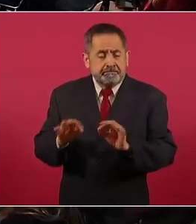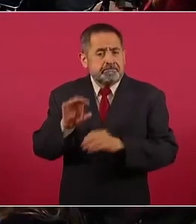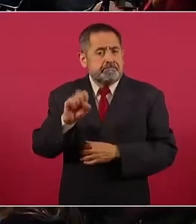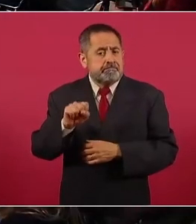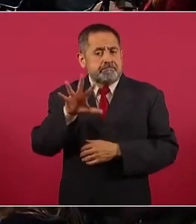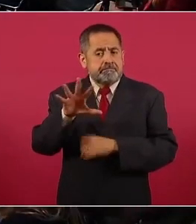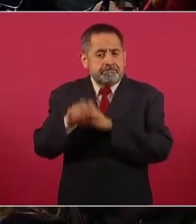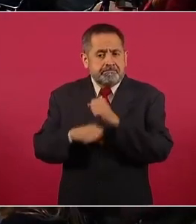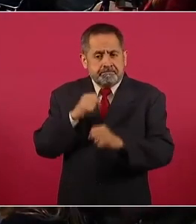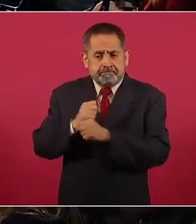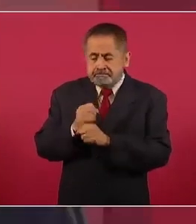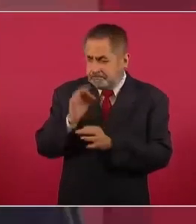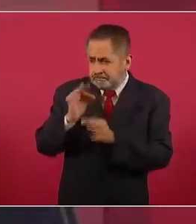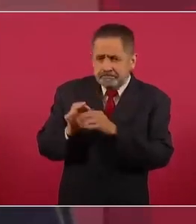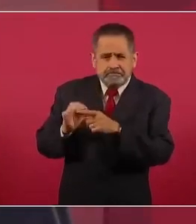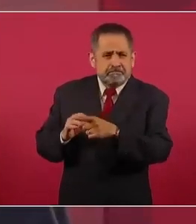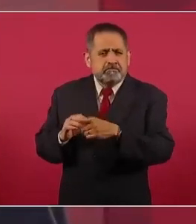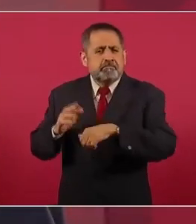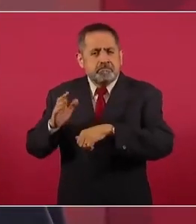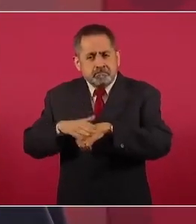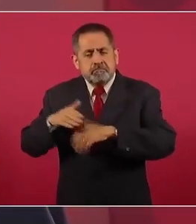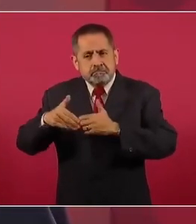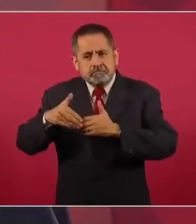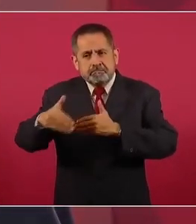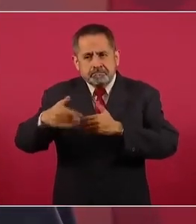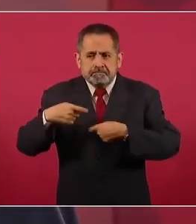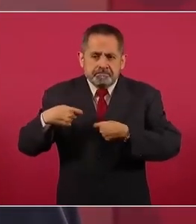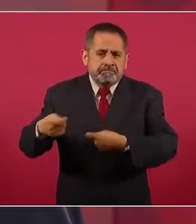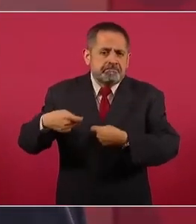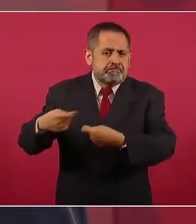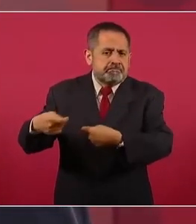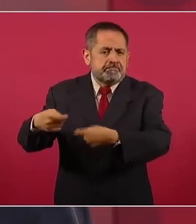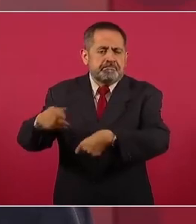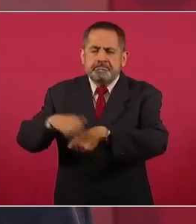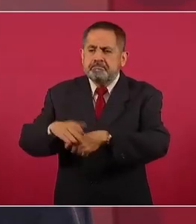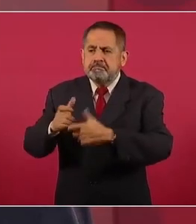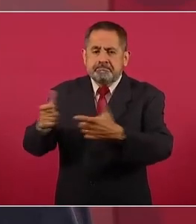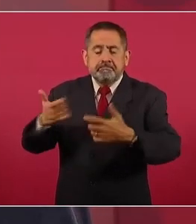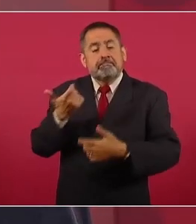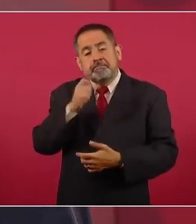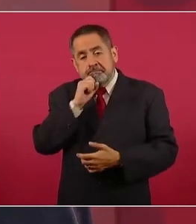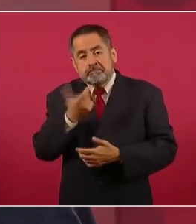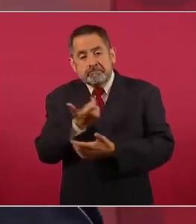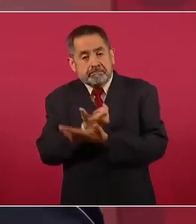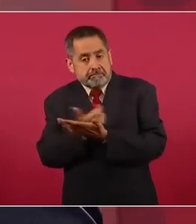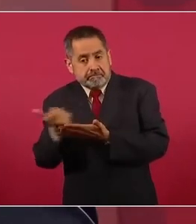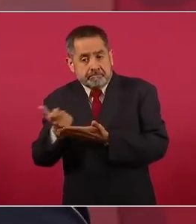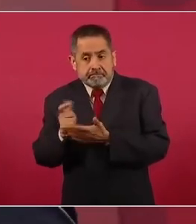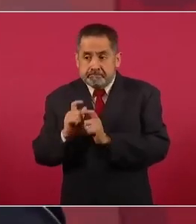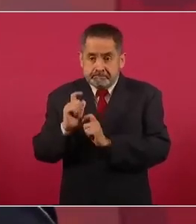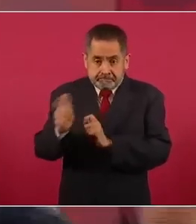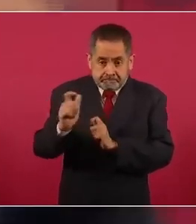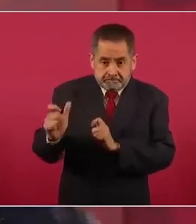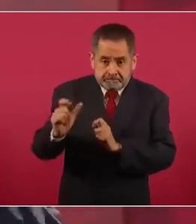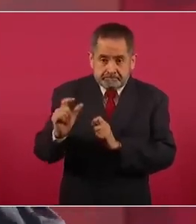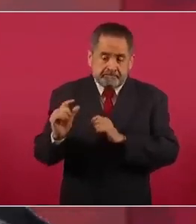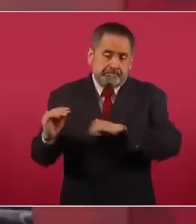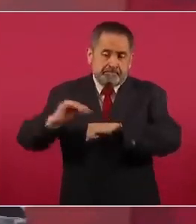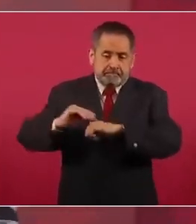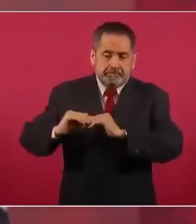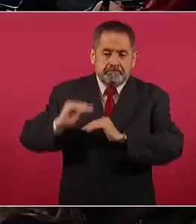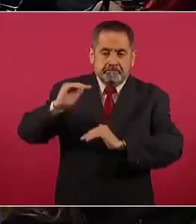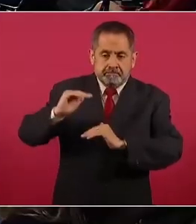años, como porque va a ir aumentando la cantidad de la pensión. Entonces, primero